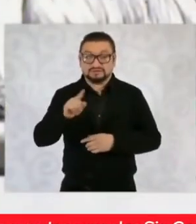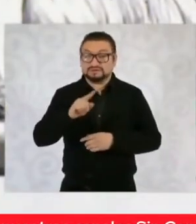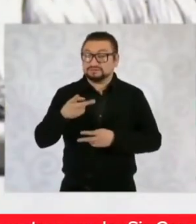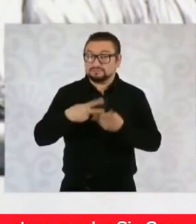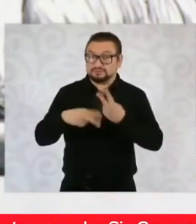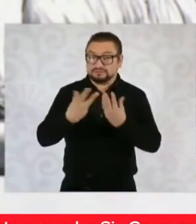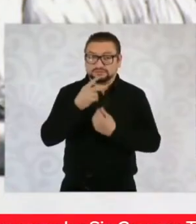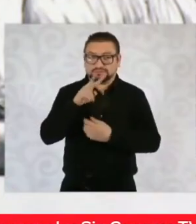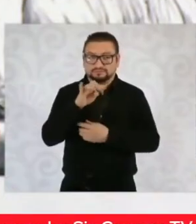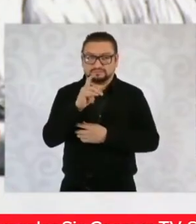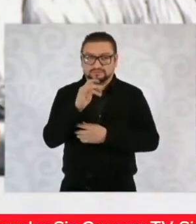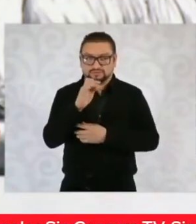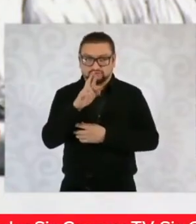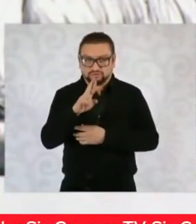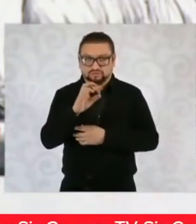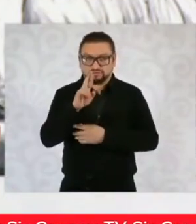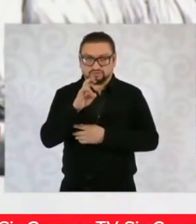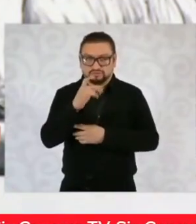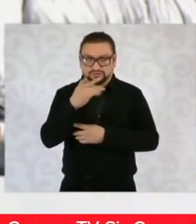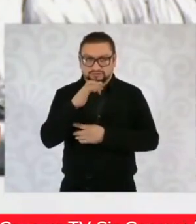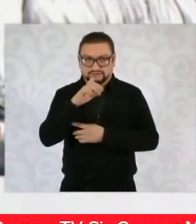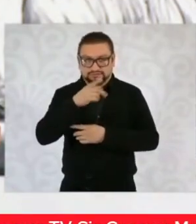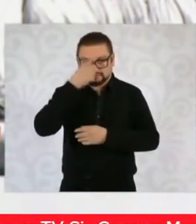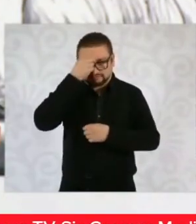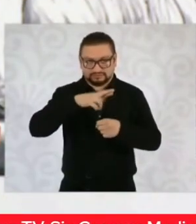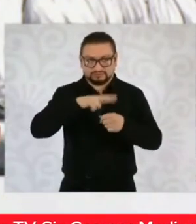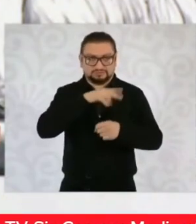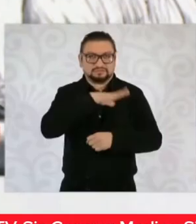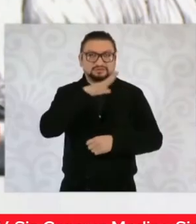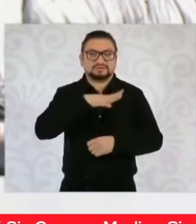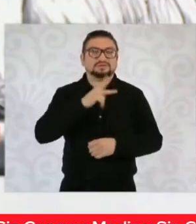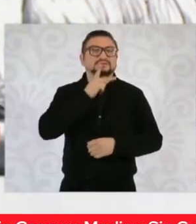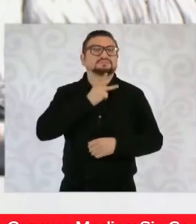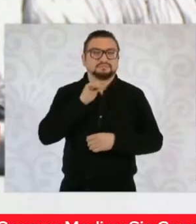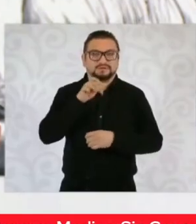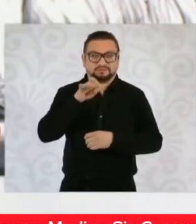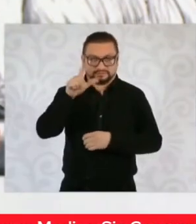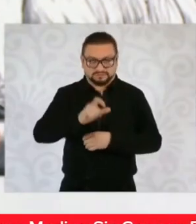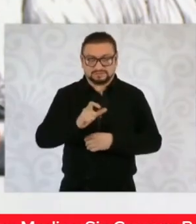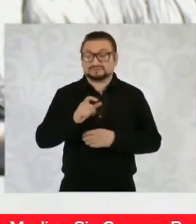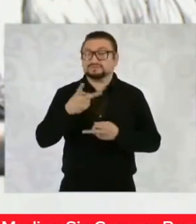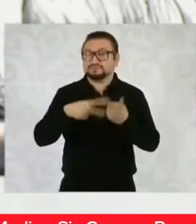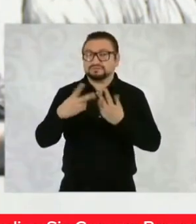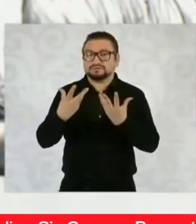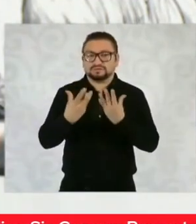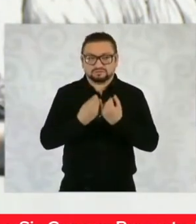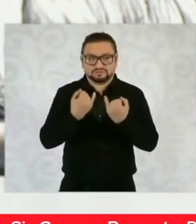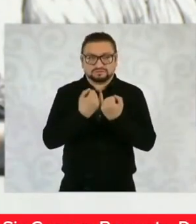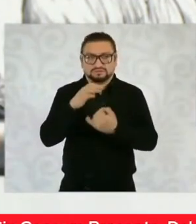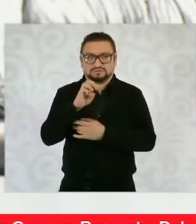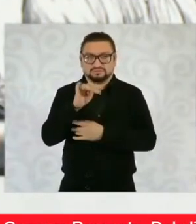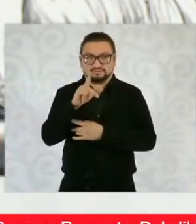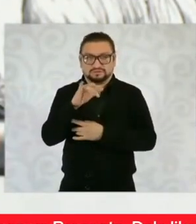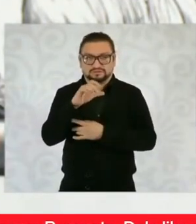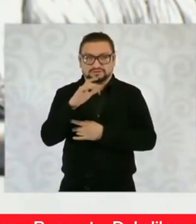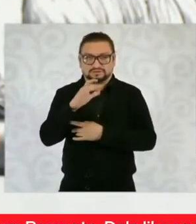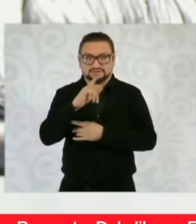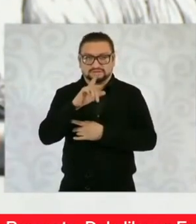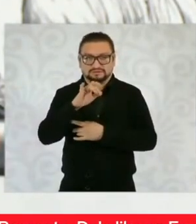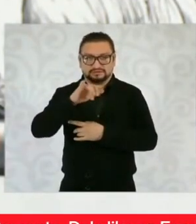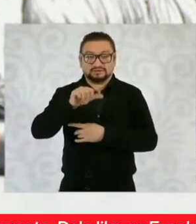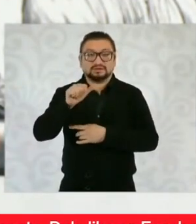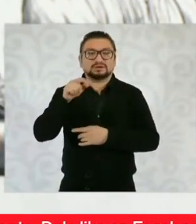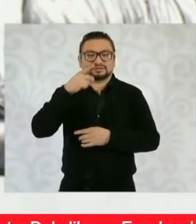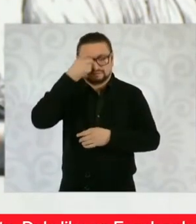acompaña Víctor Rodríguez Padilla, director general de Pemex. Y nos acompaña Emilia Calleja,